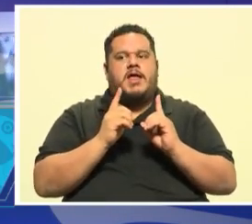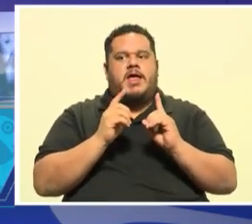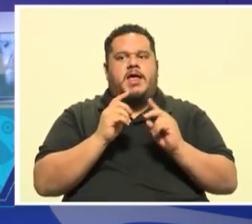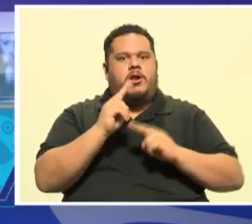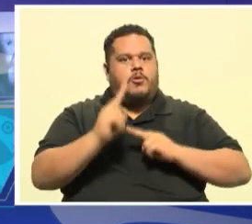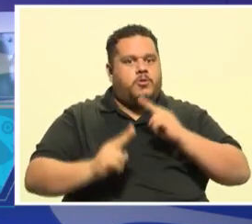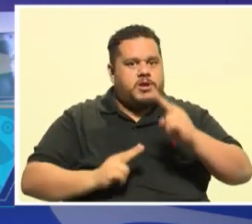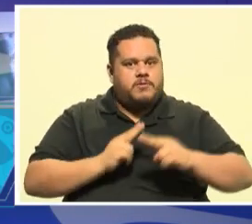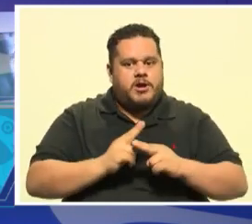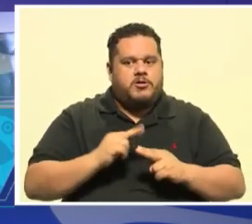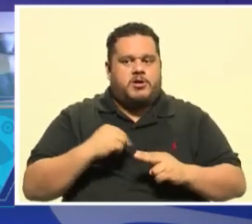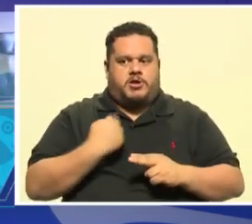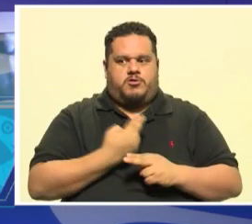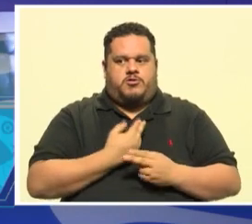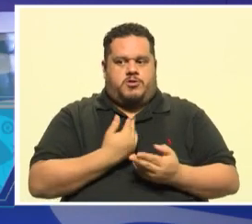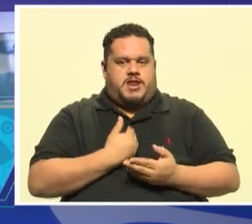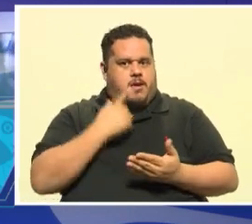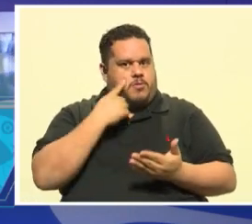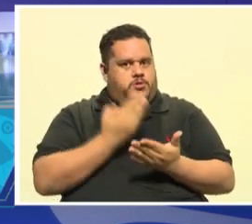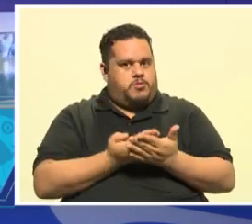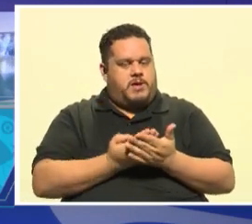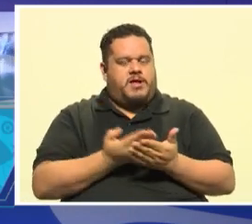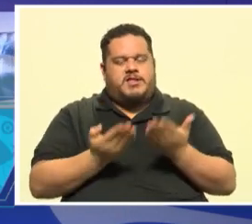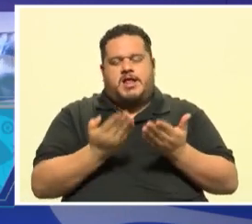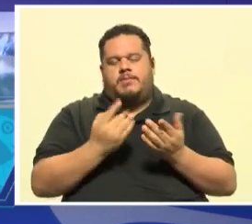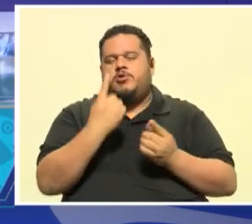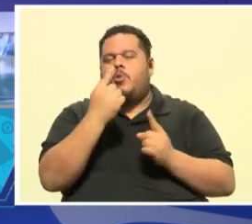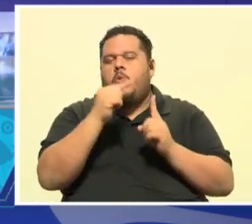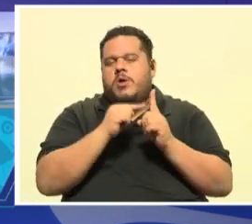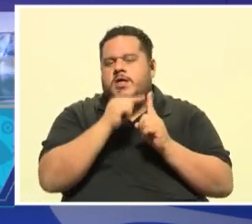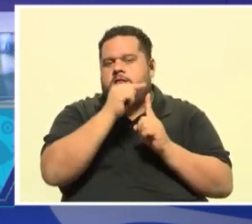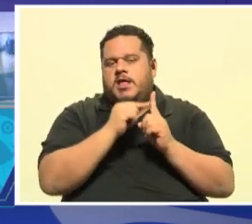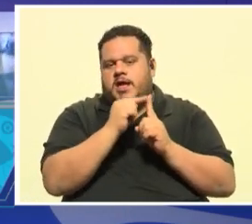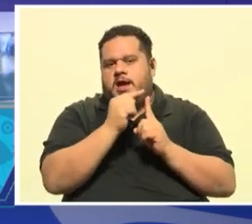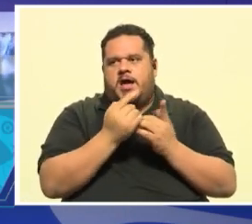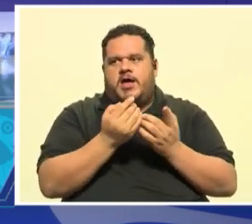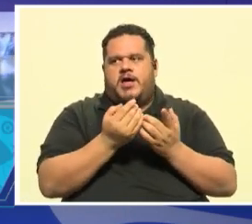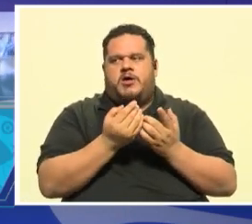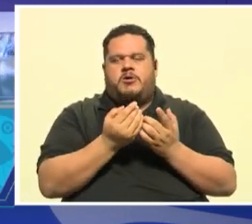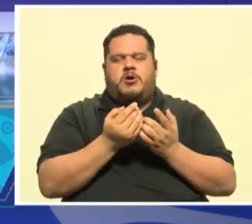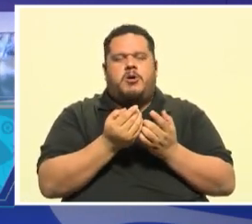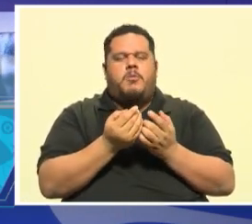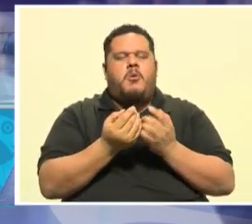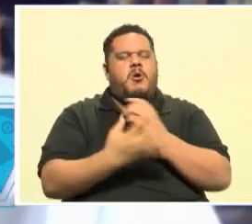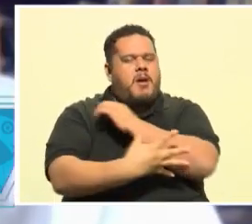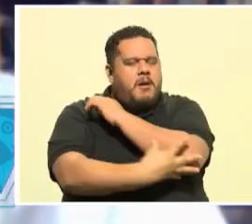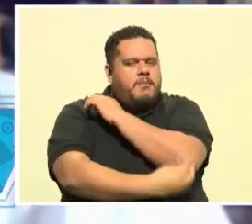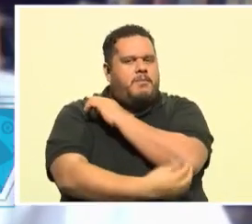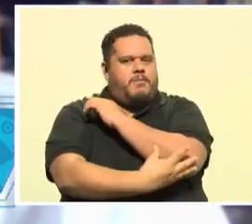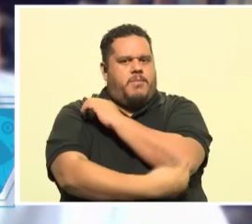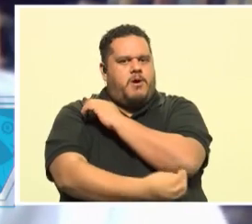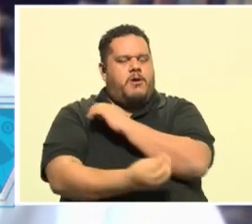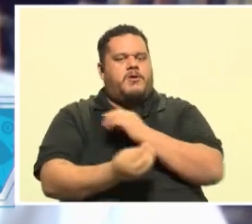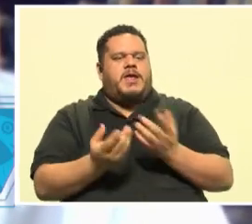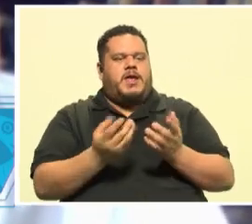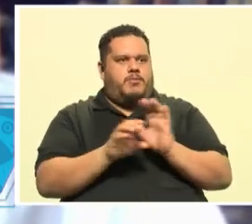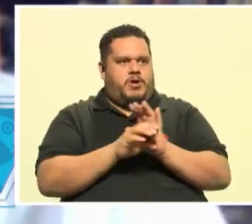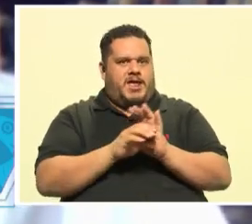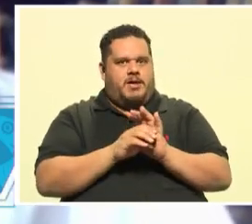que sean escenas que apenas nos separan unos cientos de kilómetros de acá de Costa